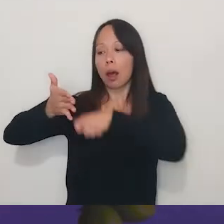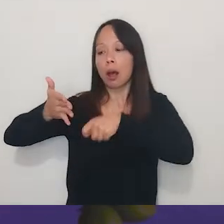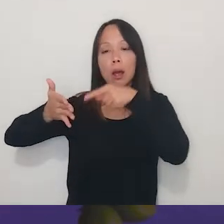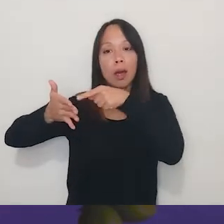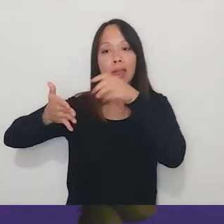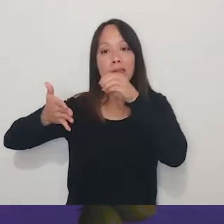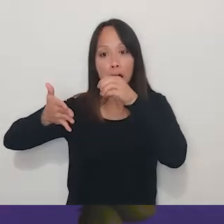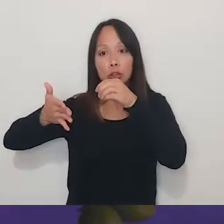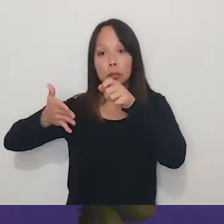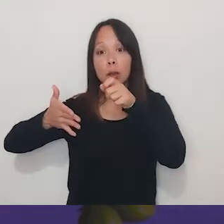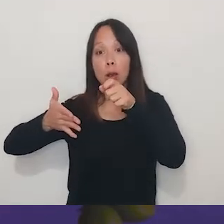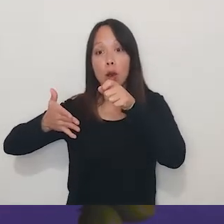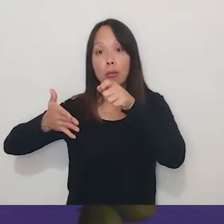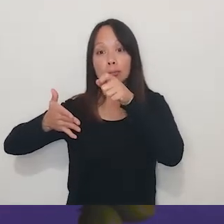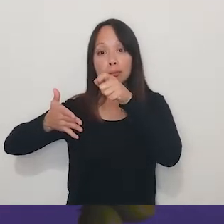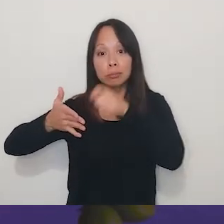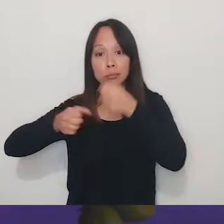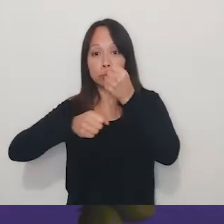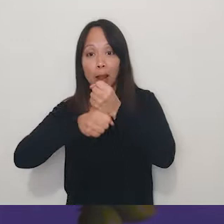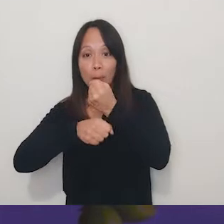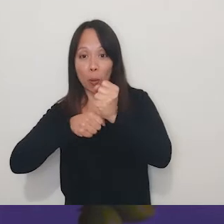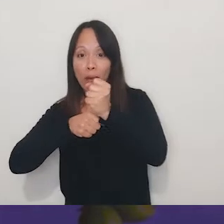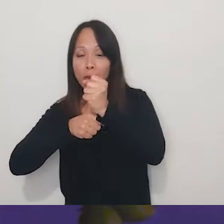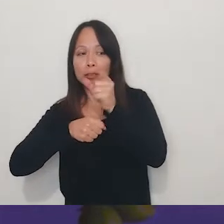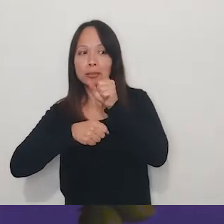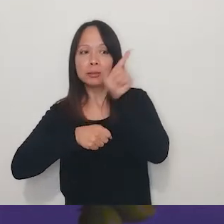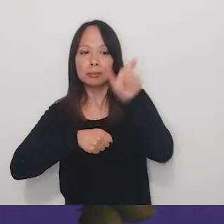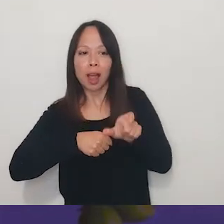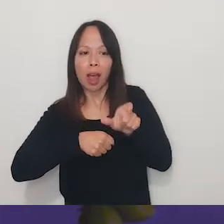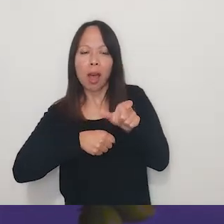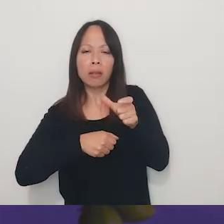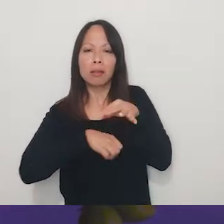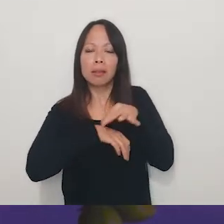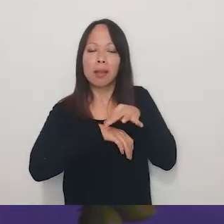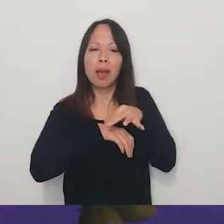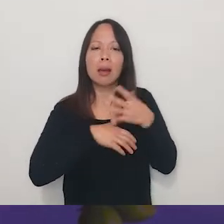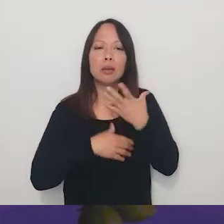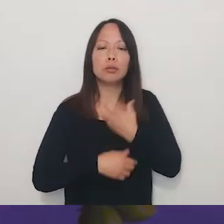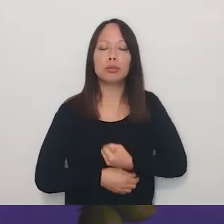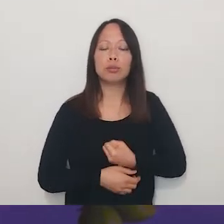y esto en general lleva a que el paciente sienta alivio y pueda